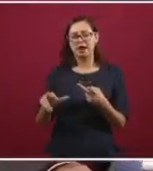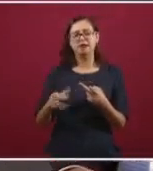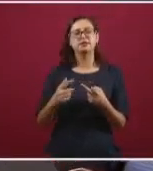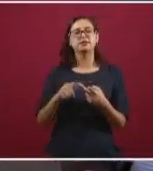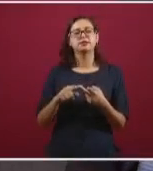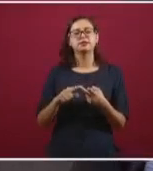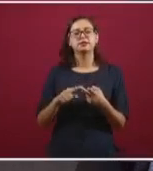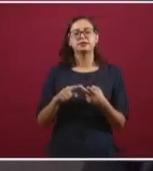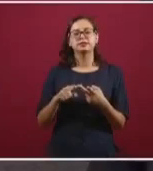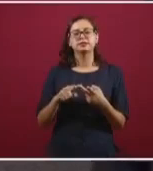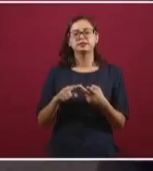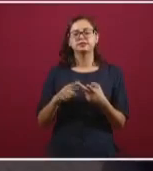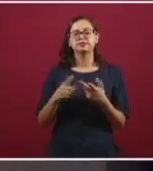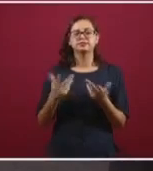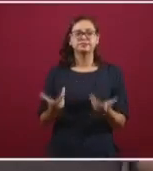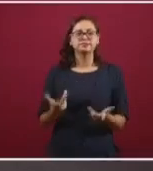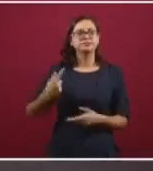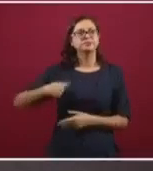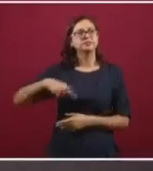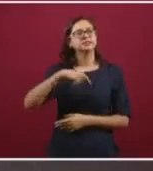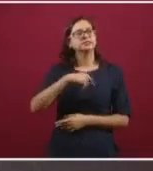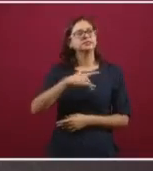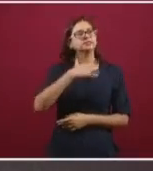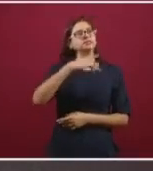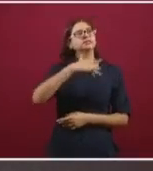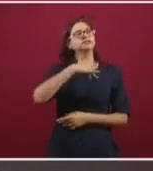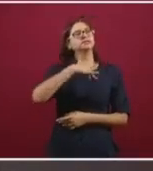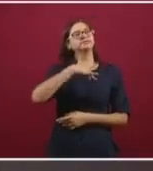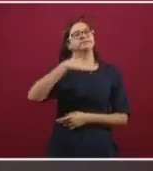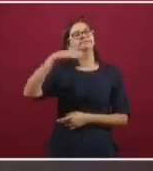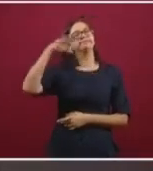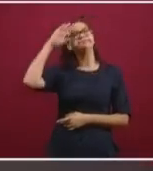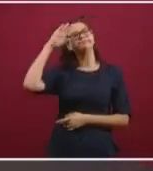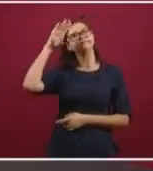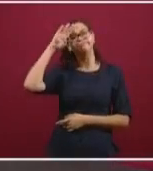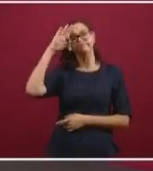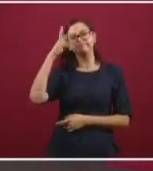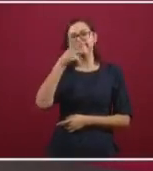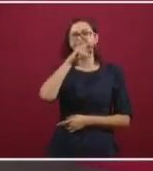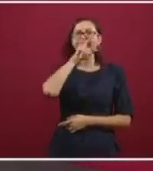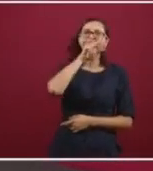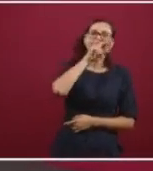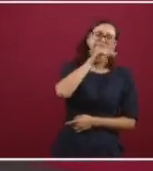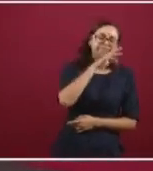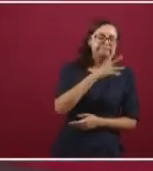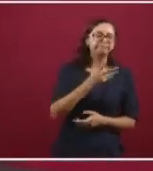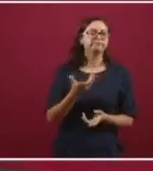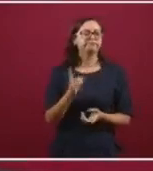el temor, la preocupación de algunos,